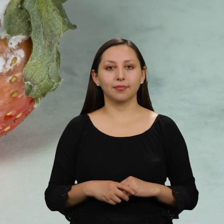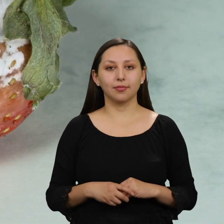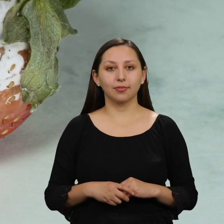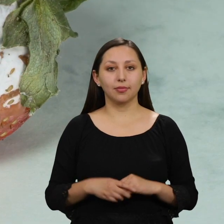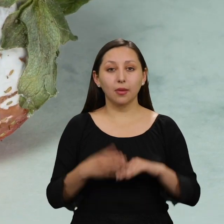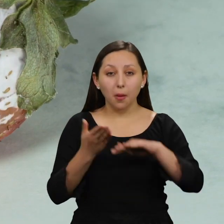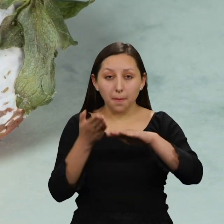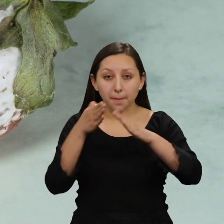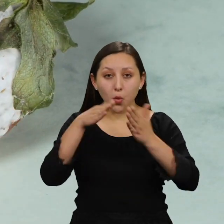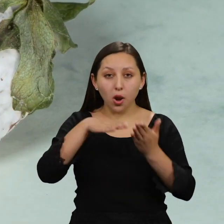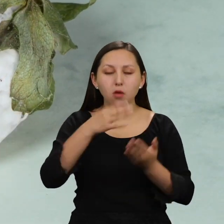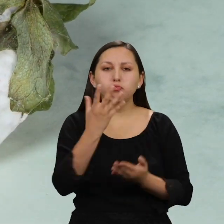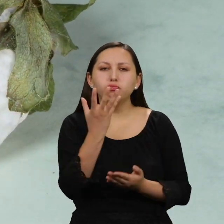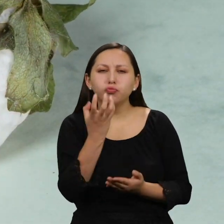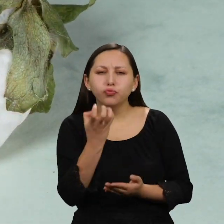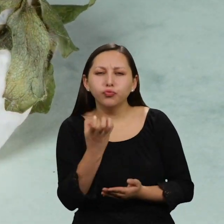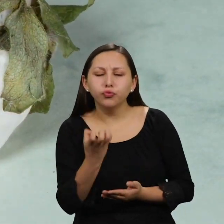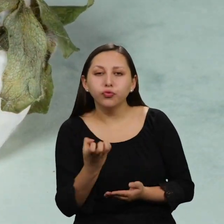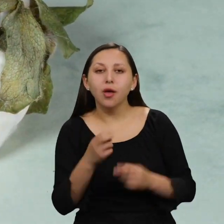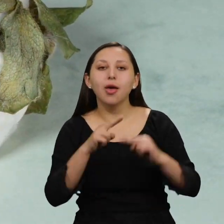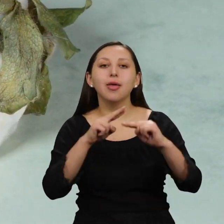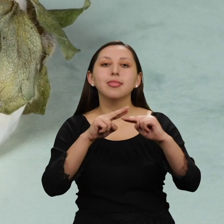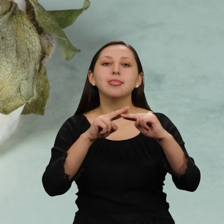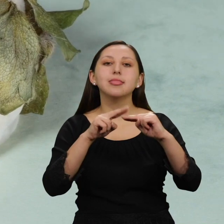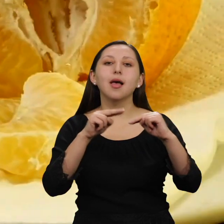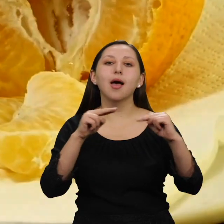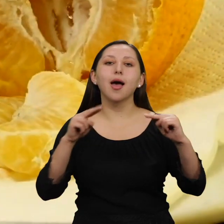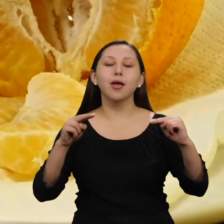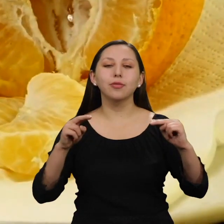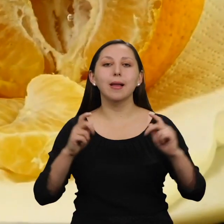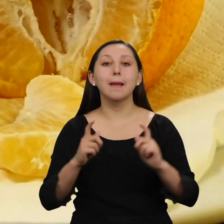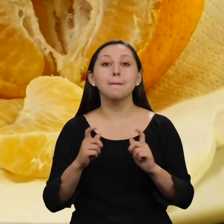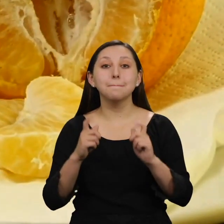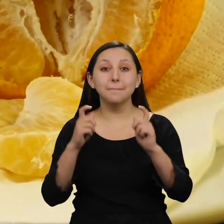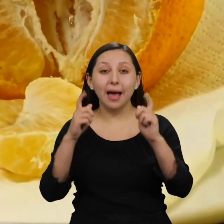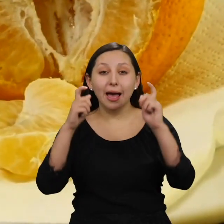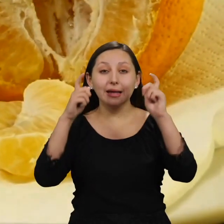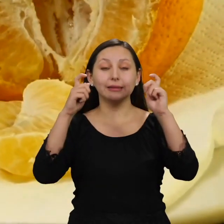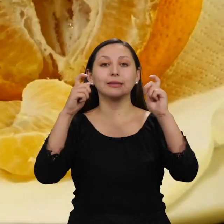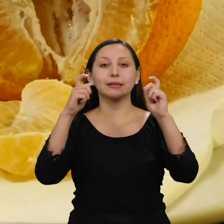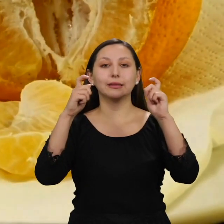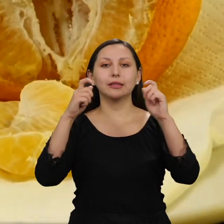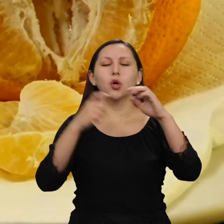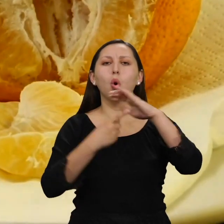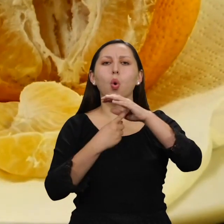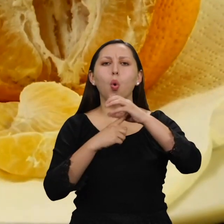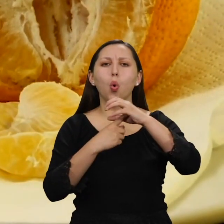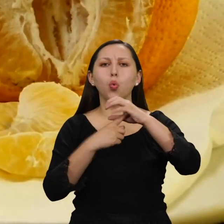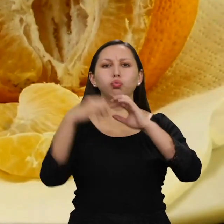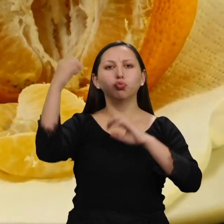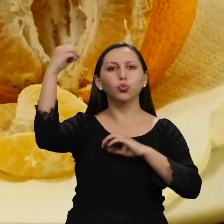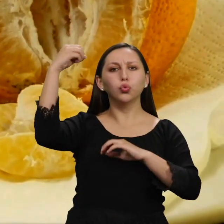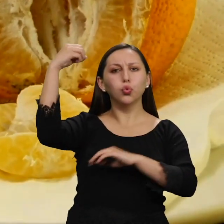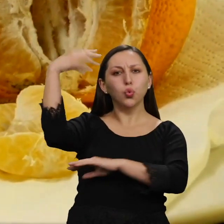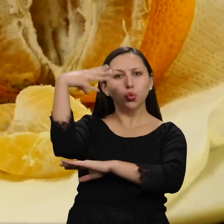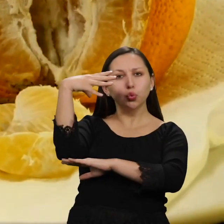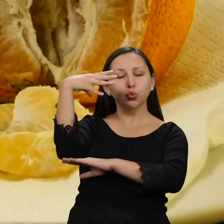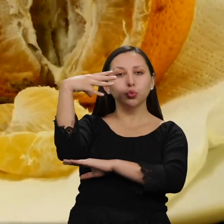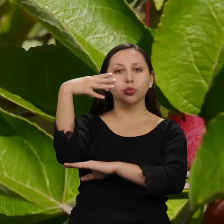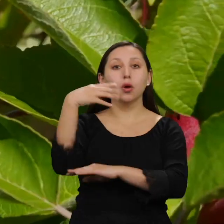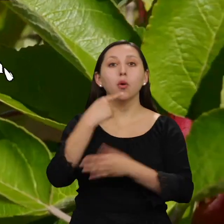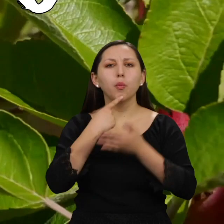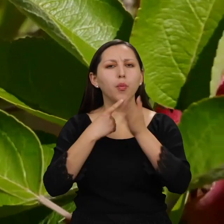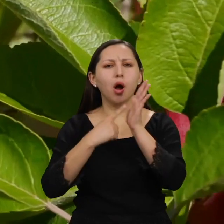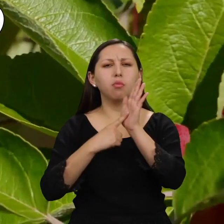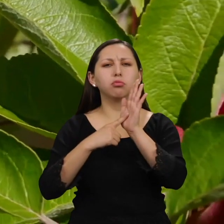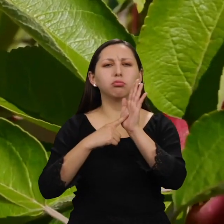Esta descomposición, como es natural Ocurre con la participación de bacterias, hongos, luz solar, humedad y temperatura Por ejemplo,